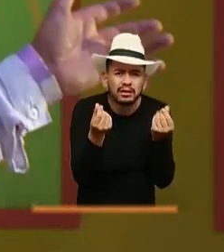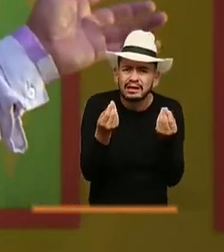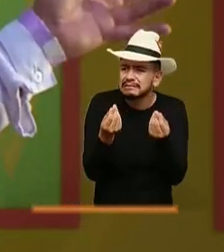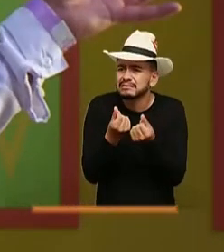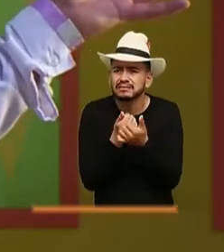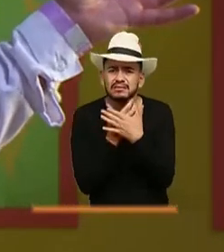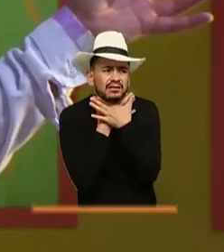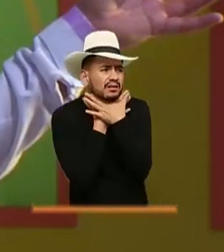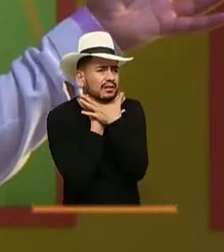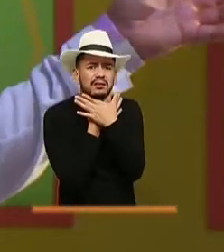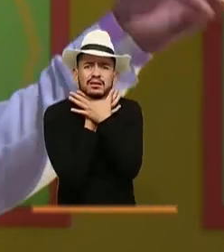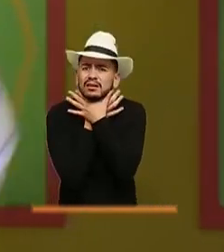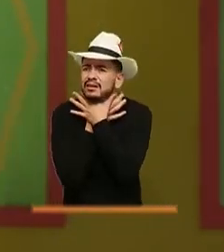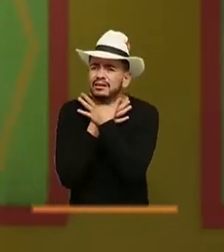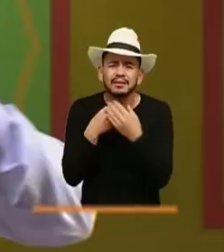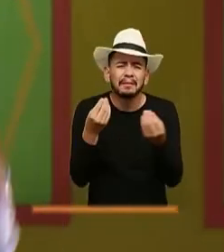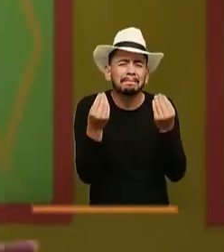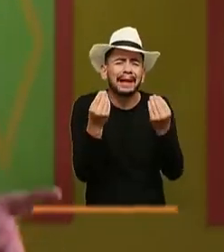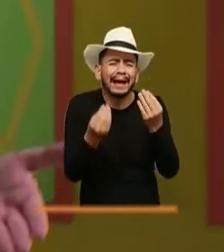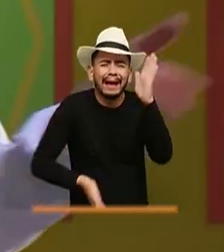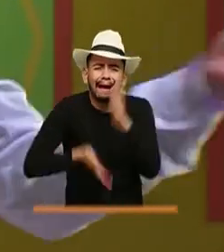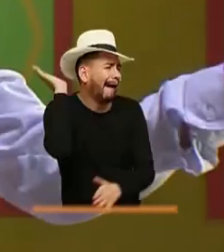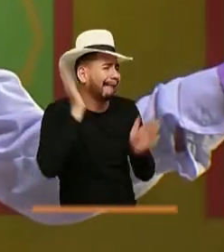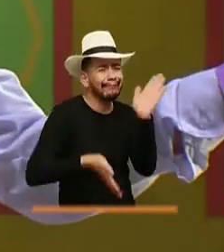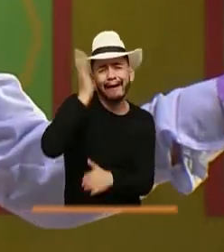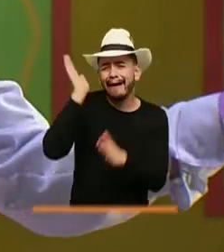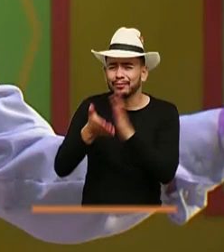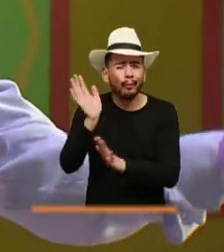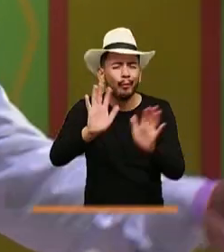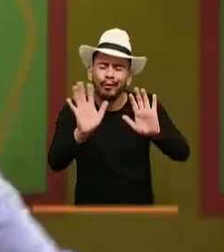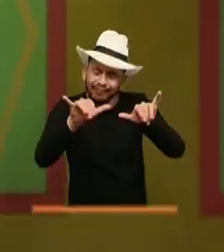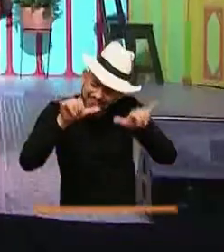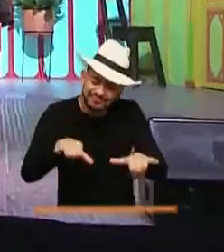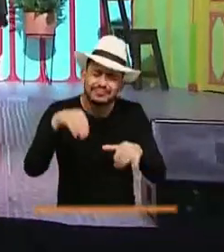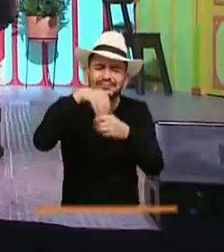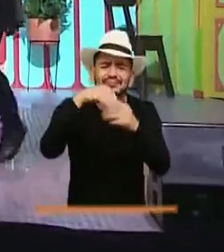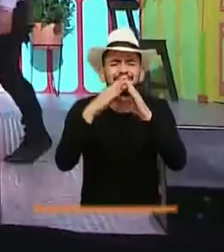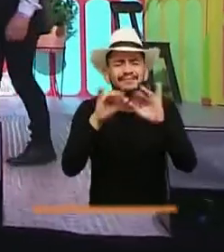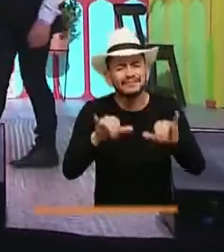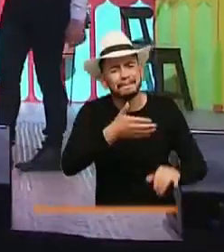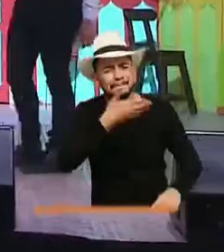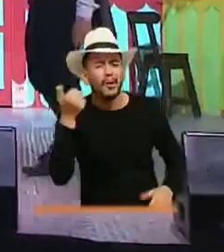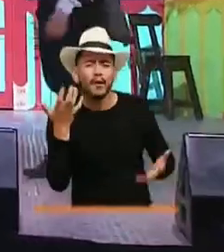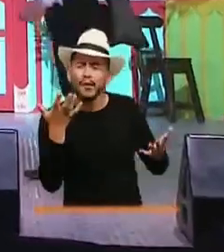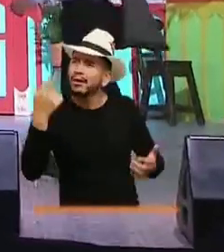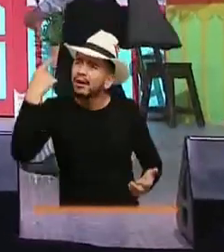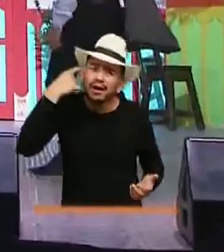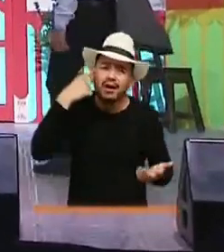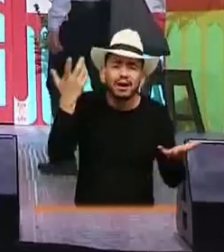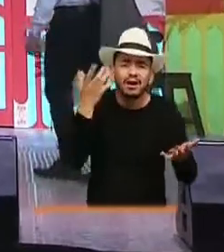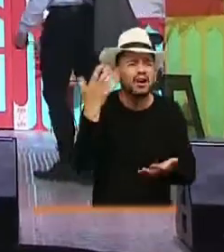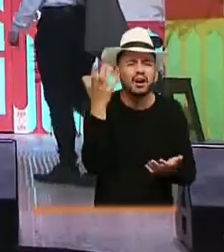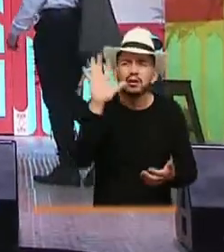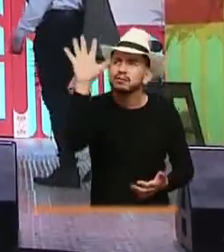se vaya para las fincas, es mejor quedarse en casa. El gobierno nos